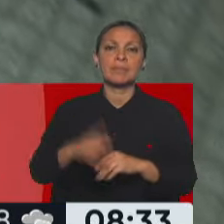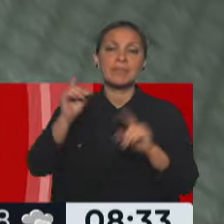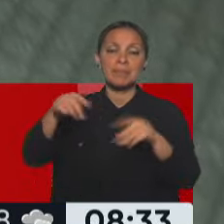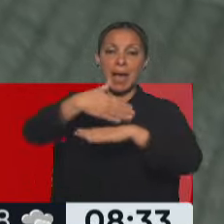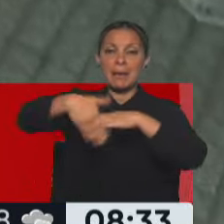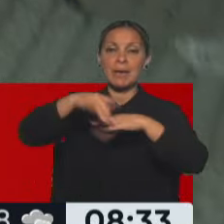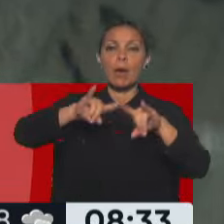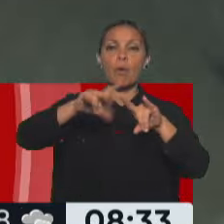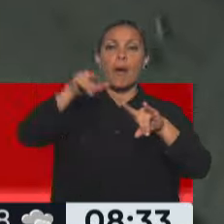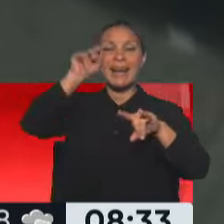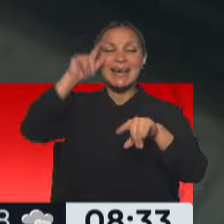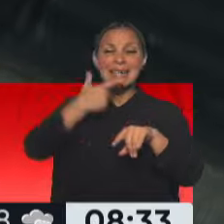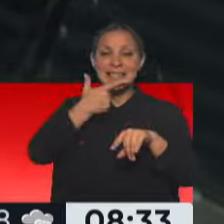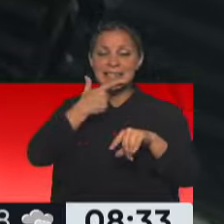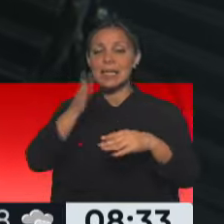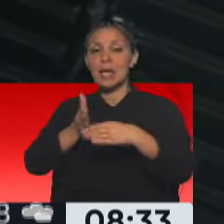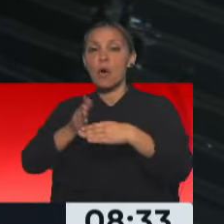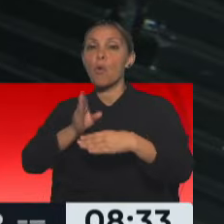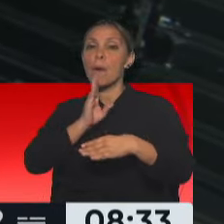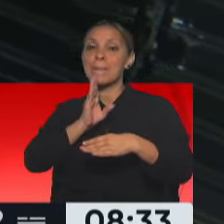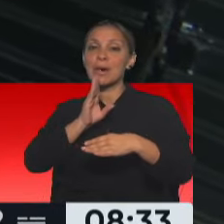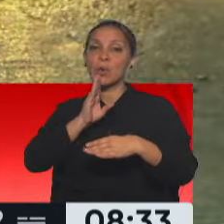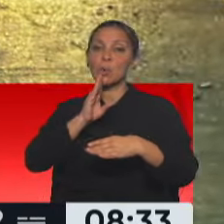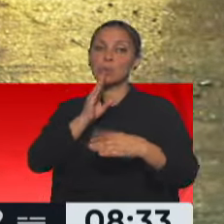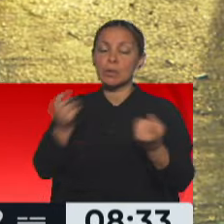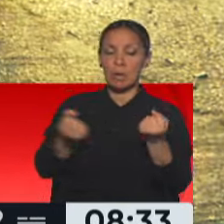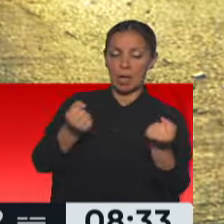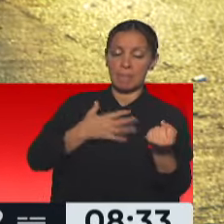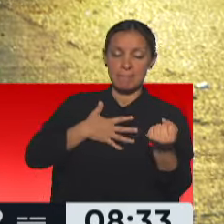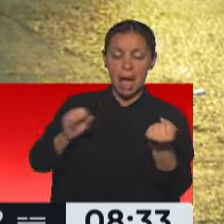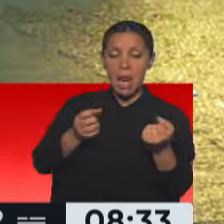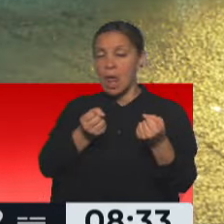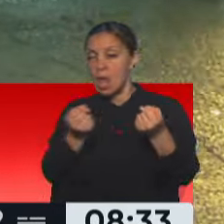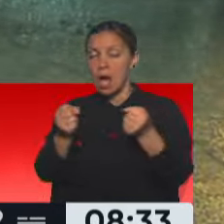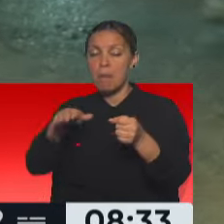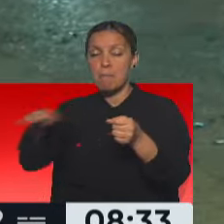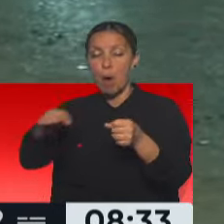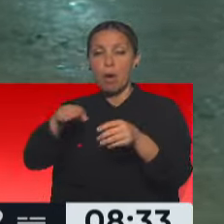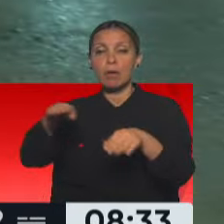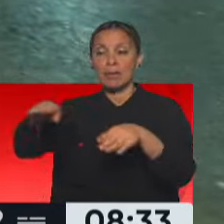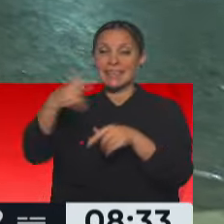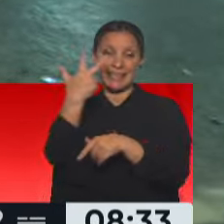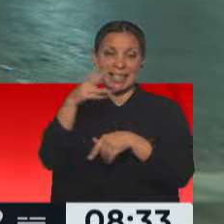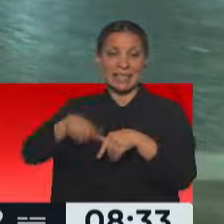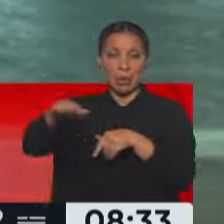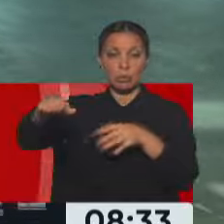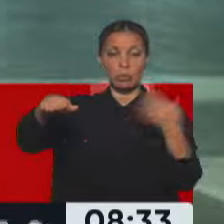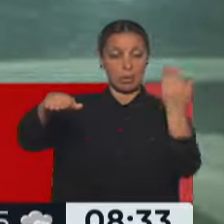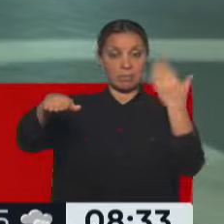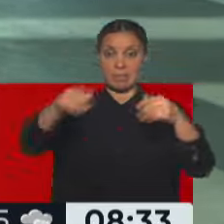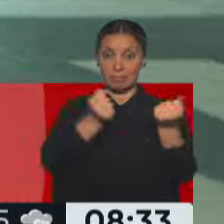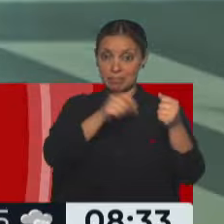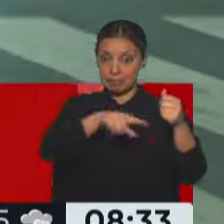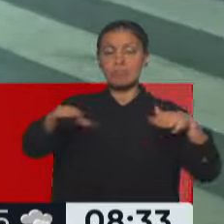y avenida Juan B. Justo, como vemos aquí, chocando otros vehículos en el momento de su descompensación. Recordemos